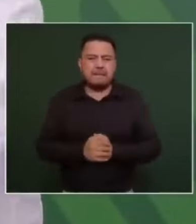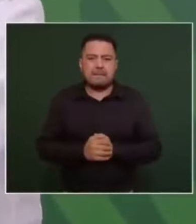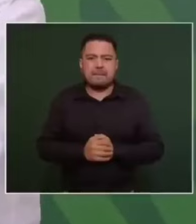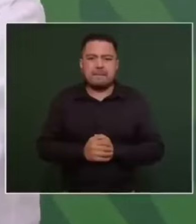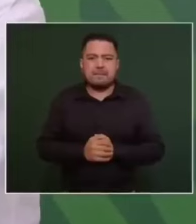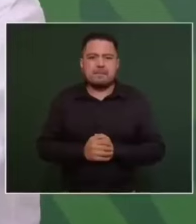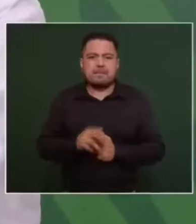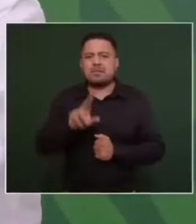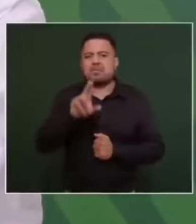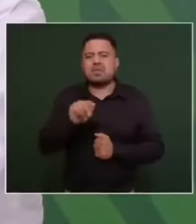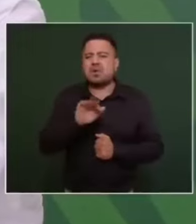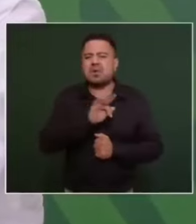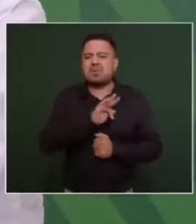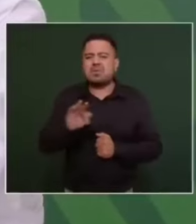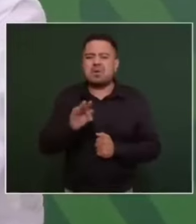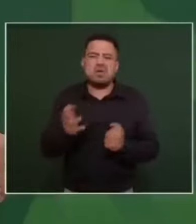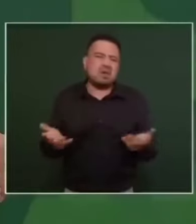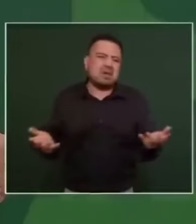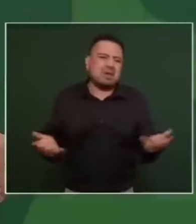pues no la hacemos.